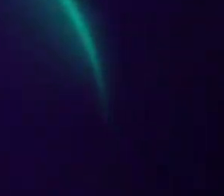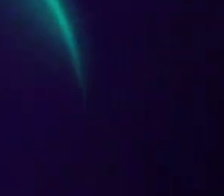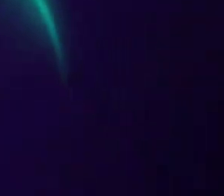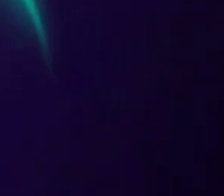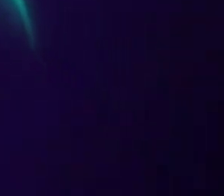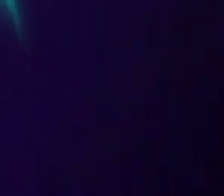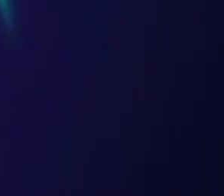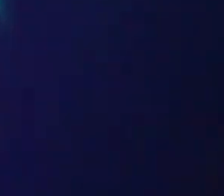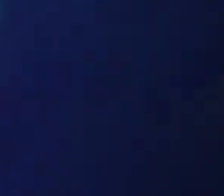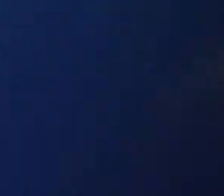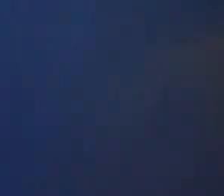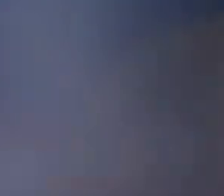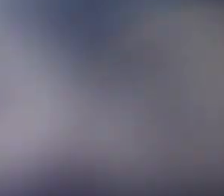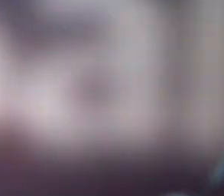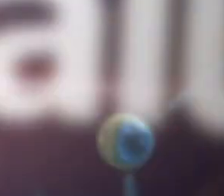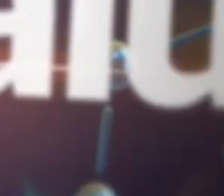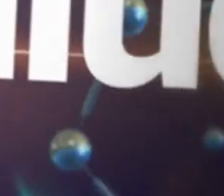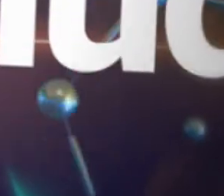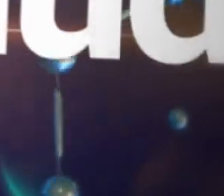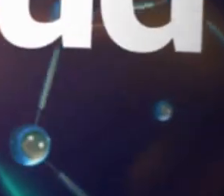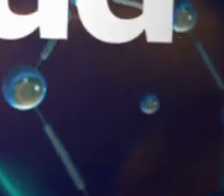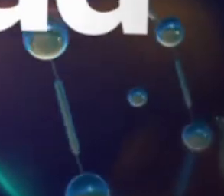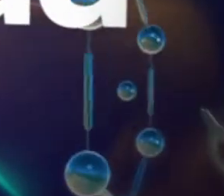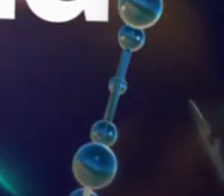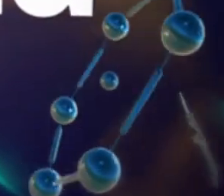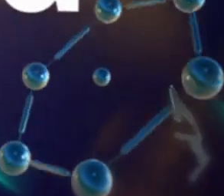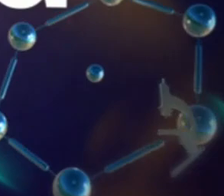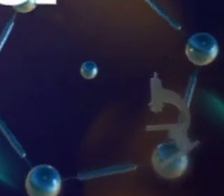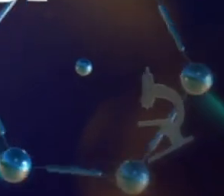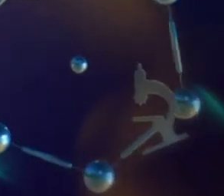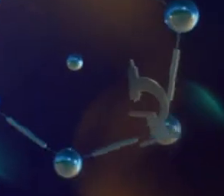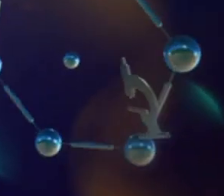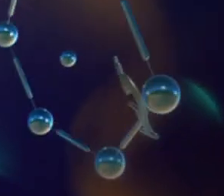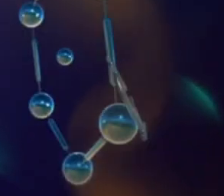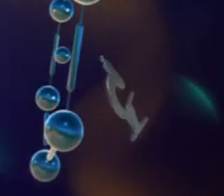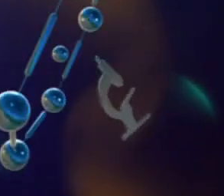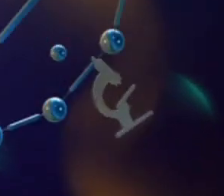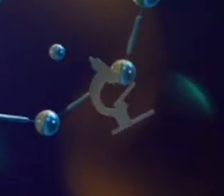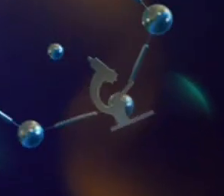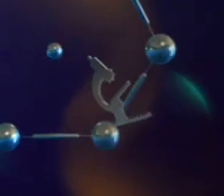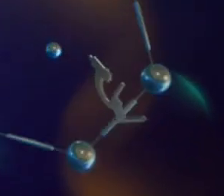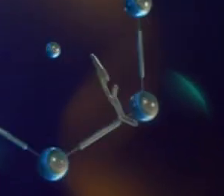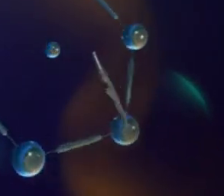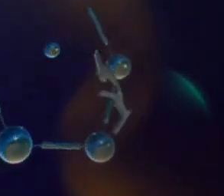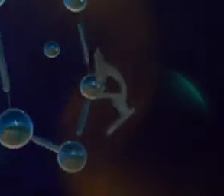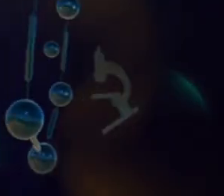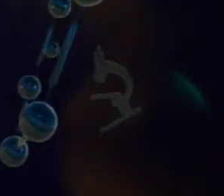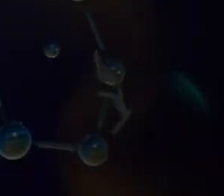Teleamazonas presentó El extraordinario mundo de la salud.